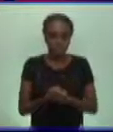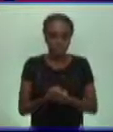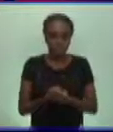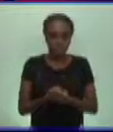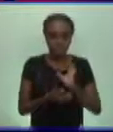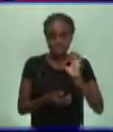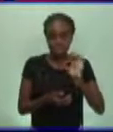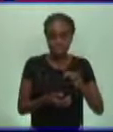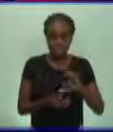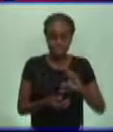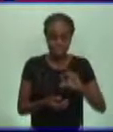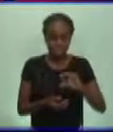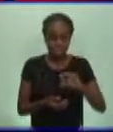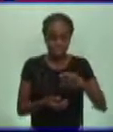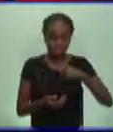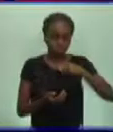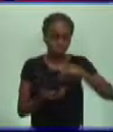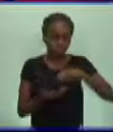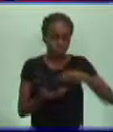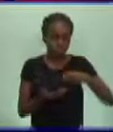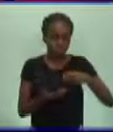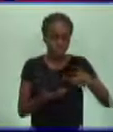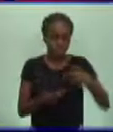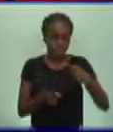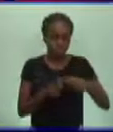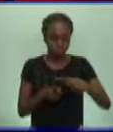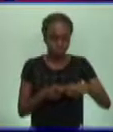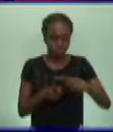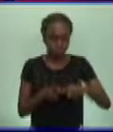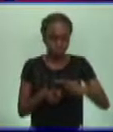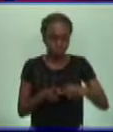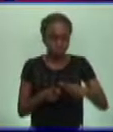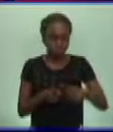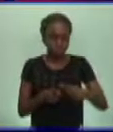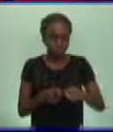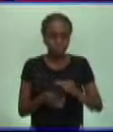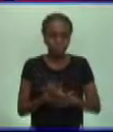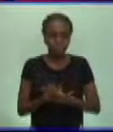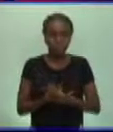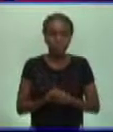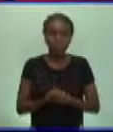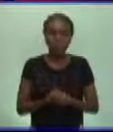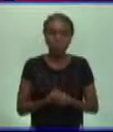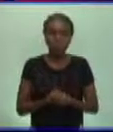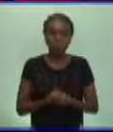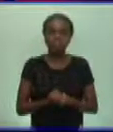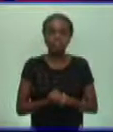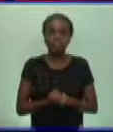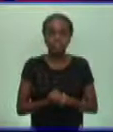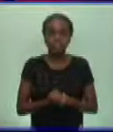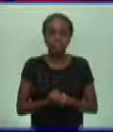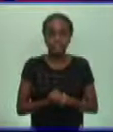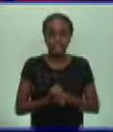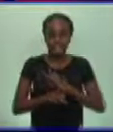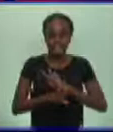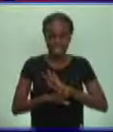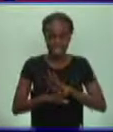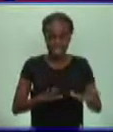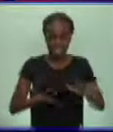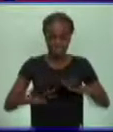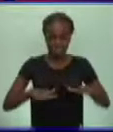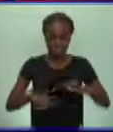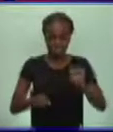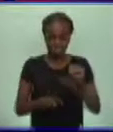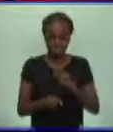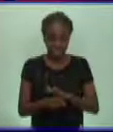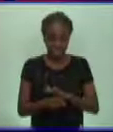les digo, su lápiz con la punta bien afiladita. Entonces, ¿ya están listos para